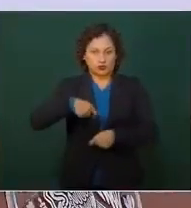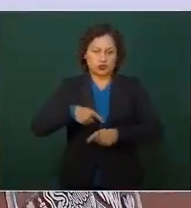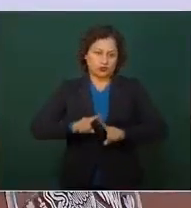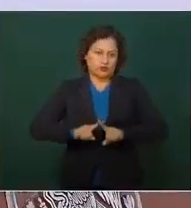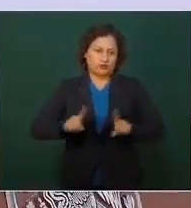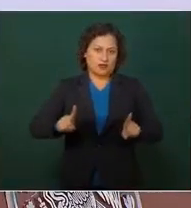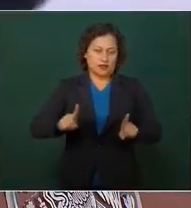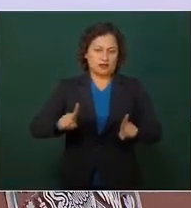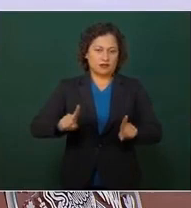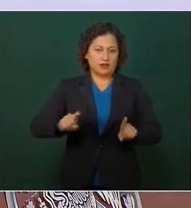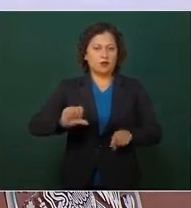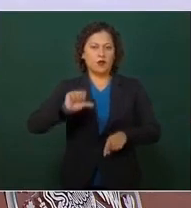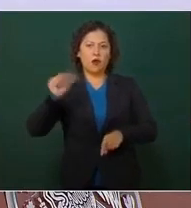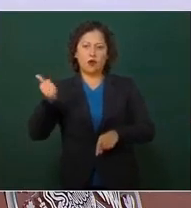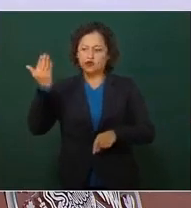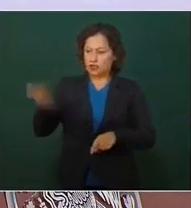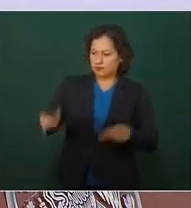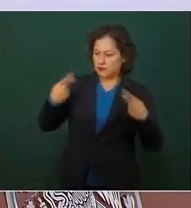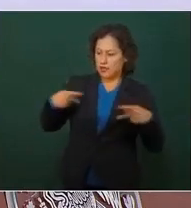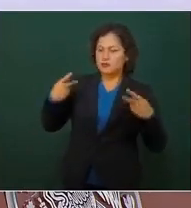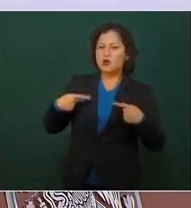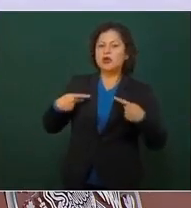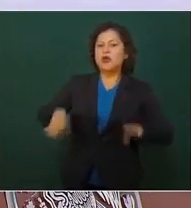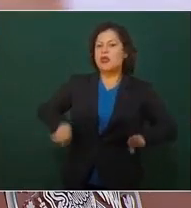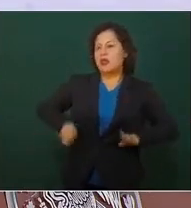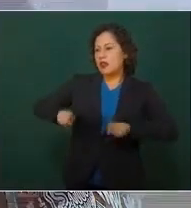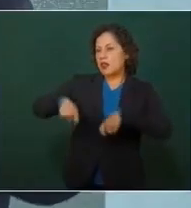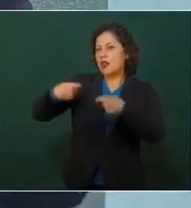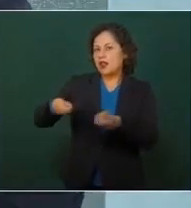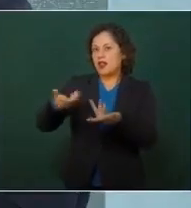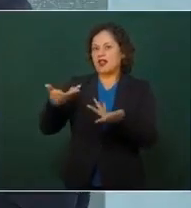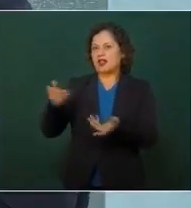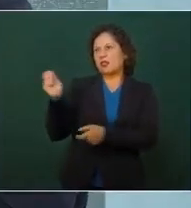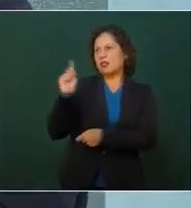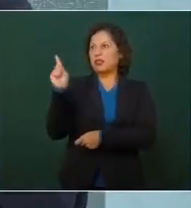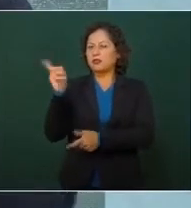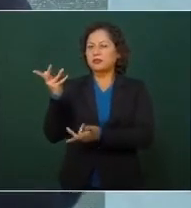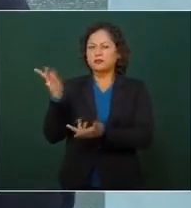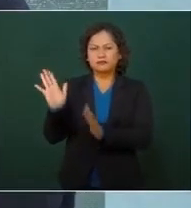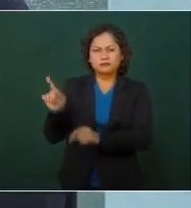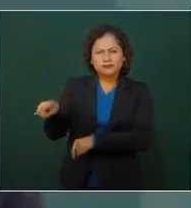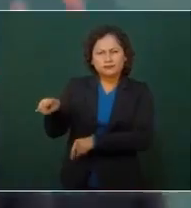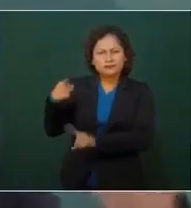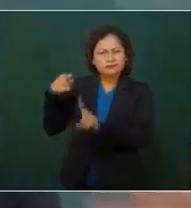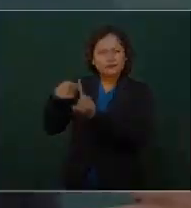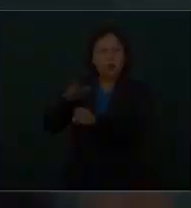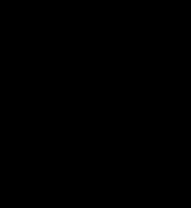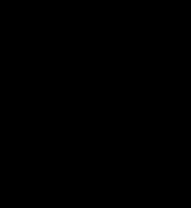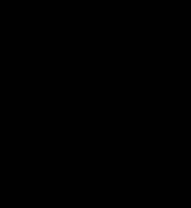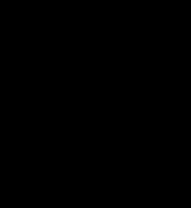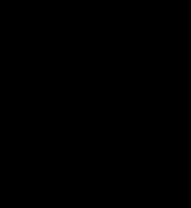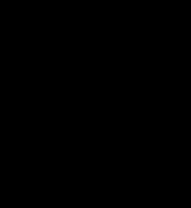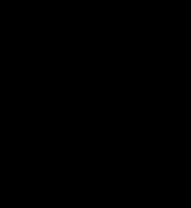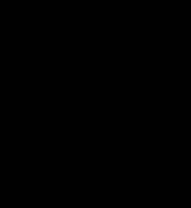corruptos, conservadores. Ellos querían convertir la salud y la educación en un privilegio.